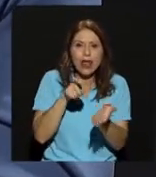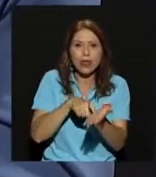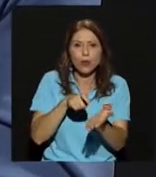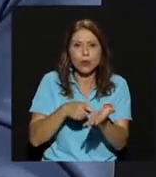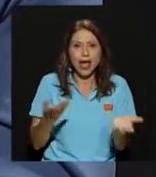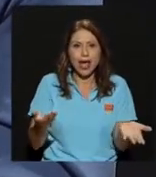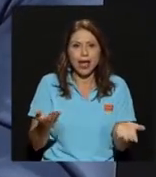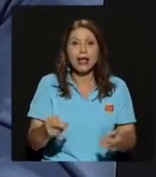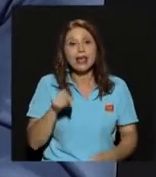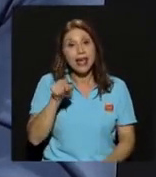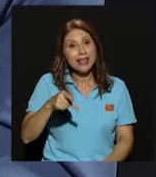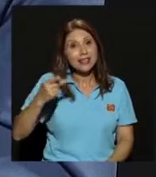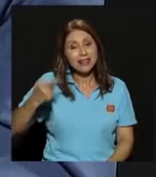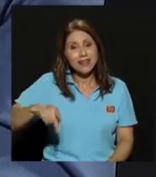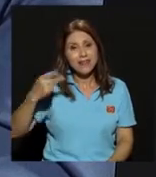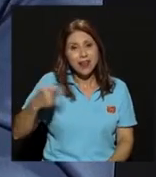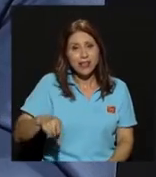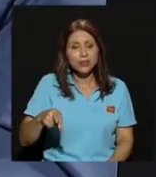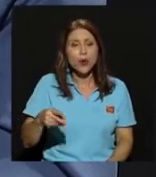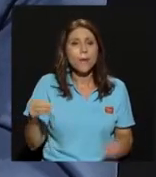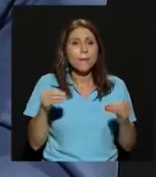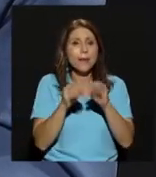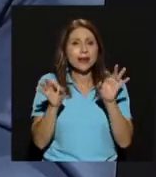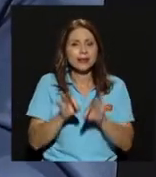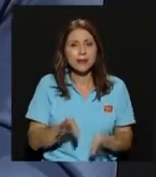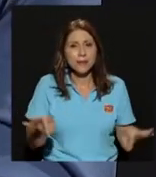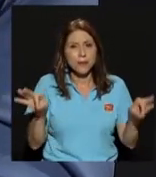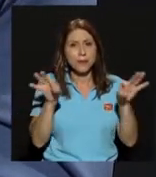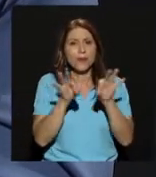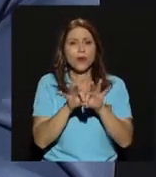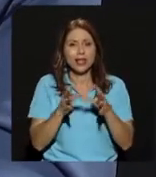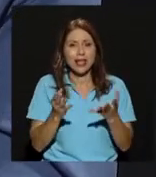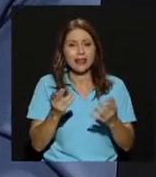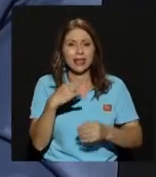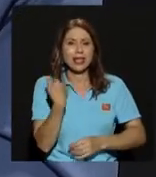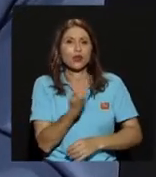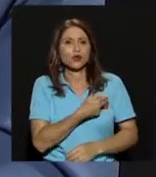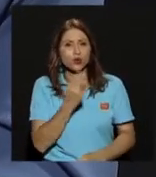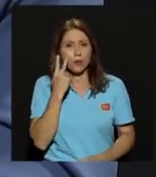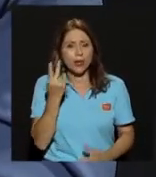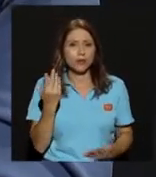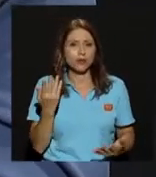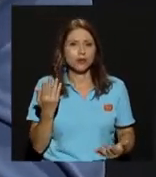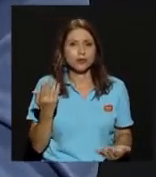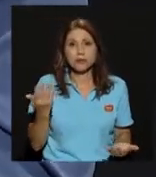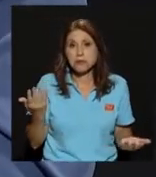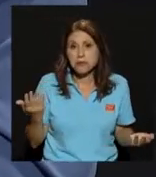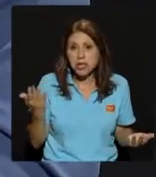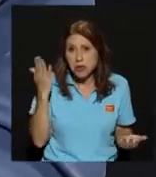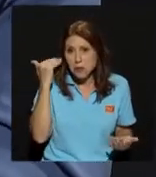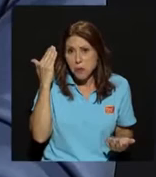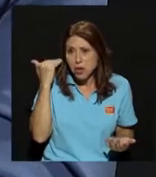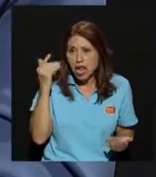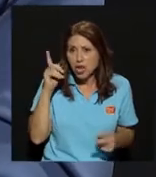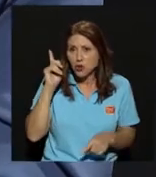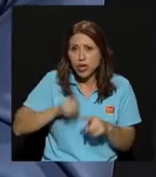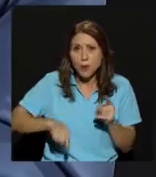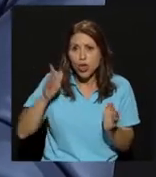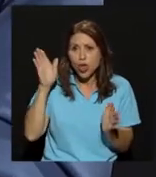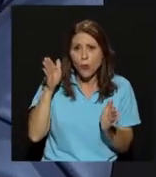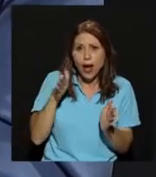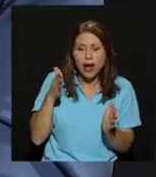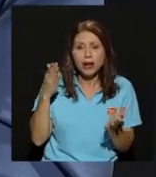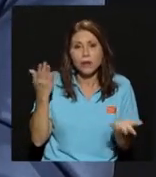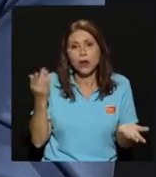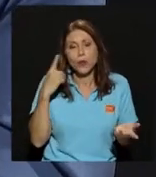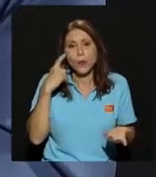ese es el riesgo digamos más importante que nosotros vemos y bueno y porque no se ha podido bajar bueno porque